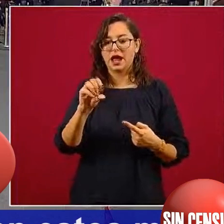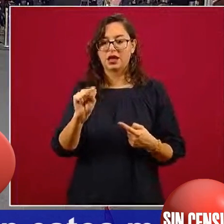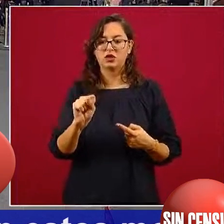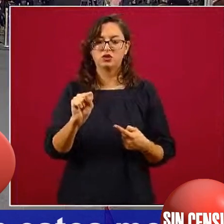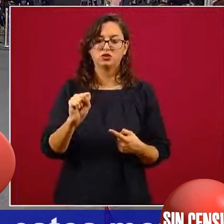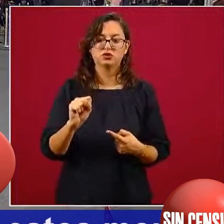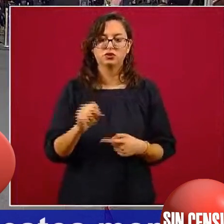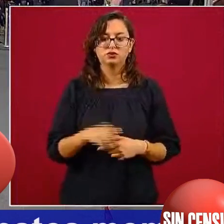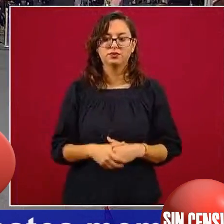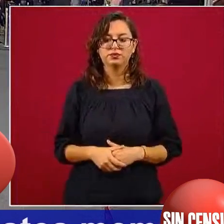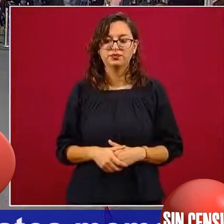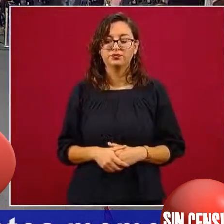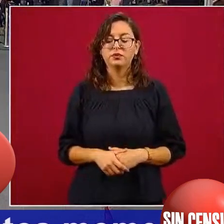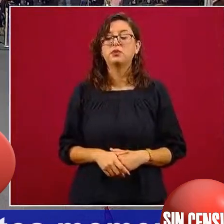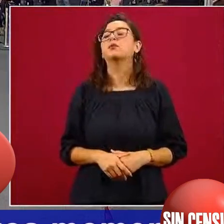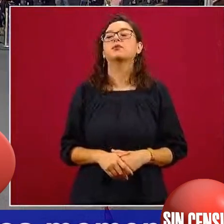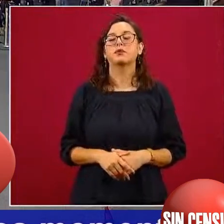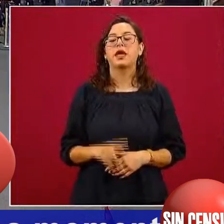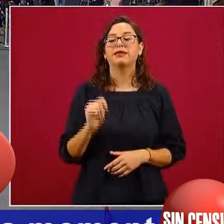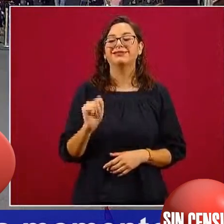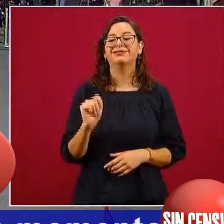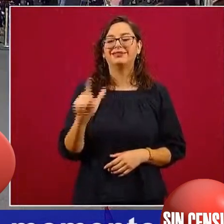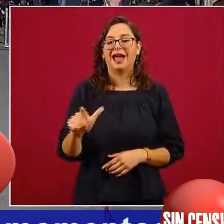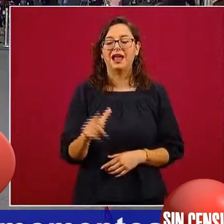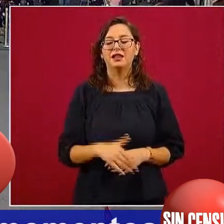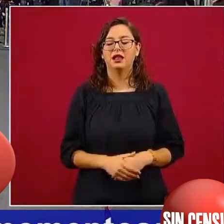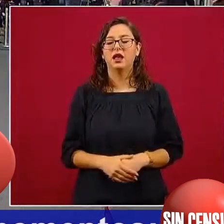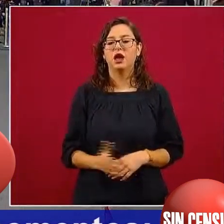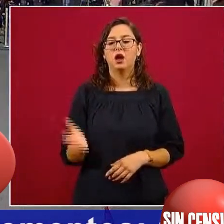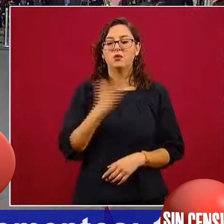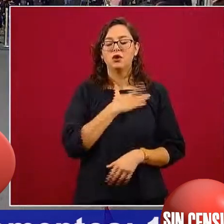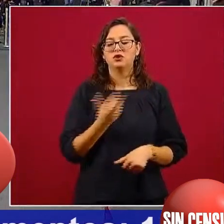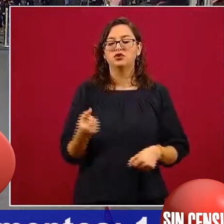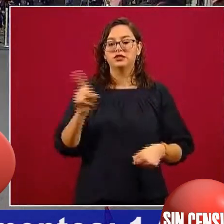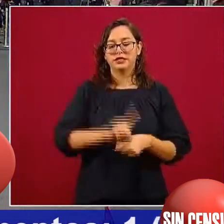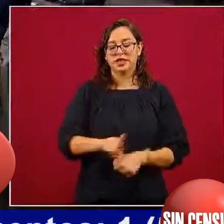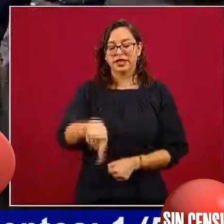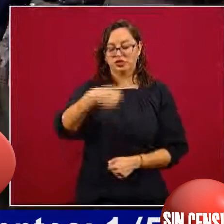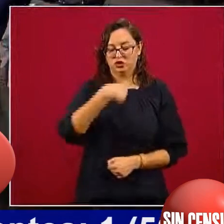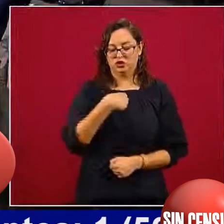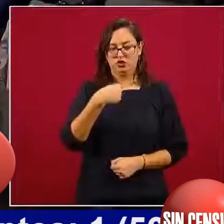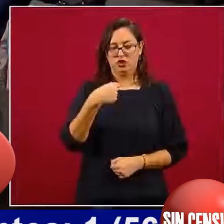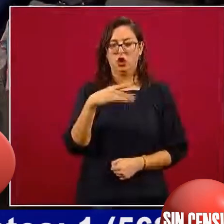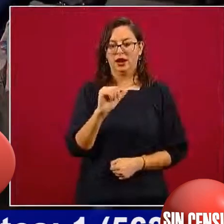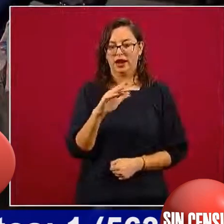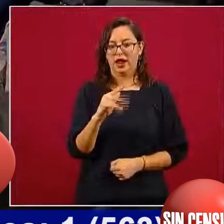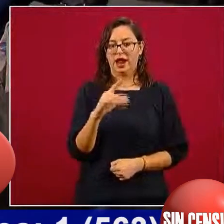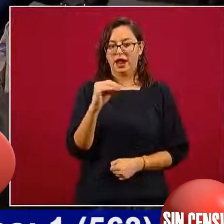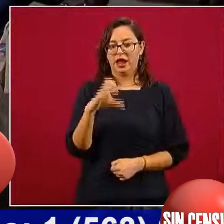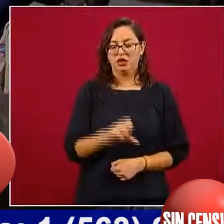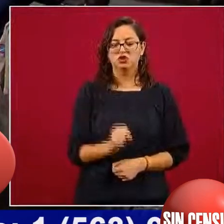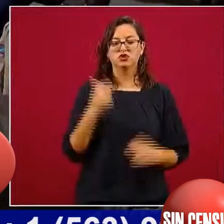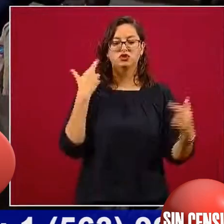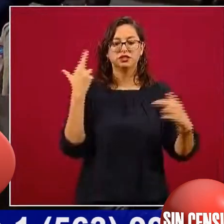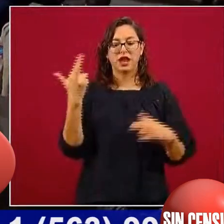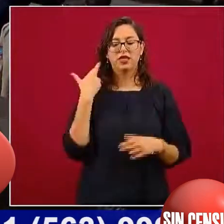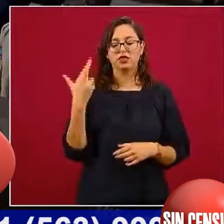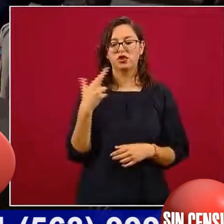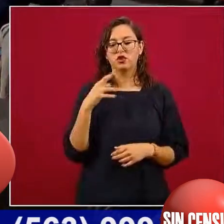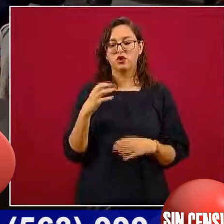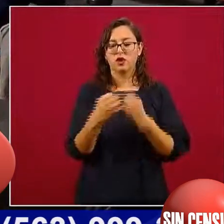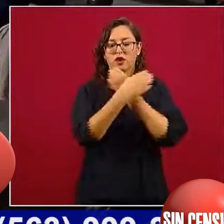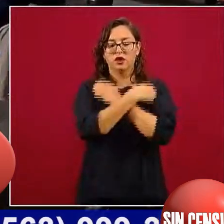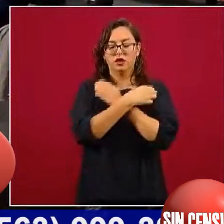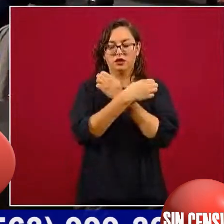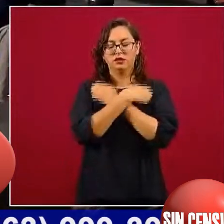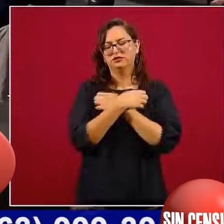¿Qué tal, presidente? Buenos días, Carlos Calzada de Radio Educación. La primera pregunta sería sobre el ámbito económico. Hoy el INEGI dio a conocer que la caída durante el